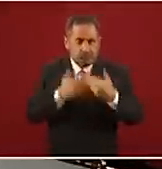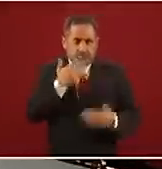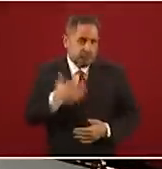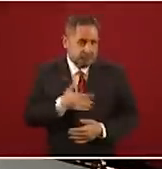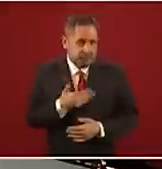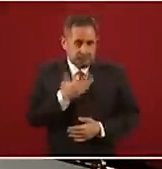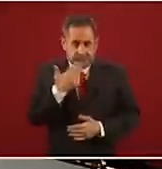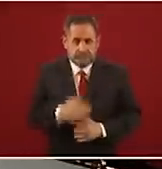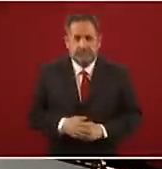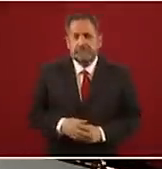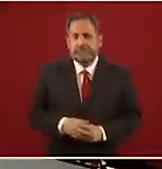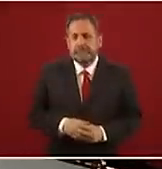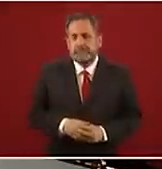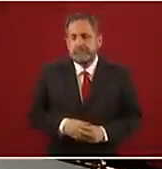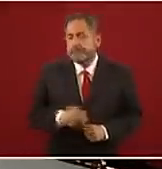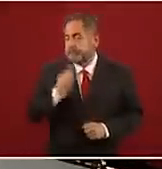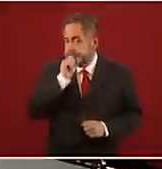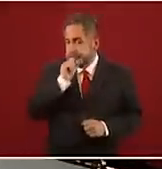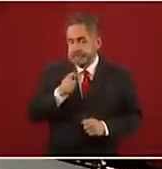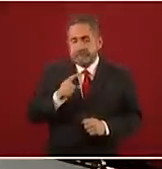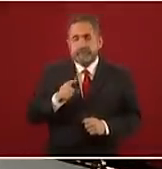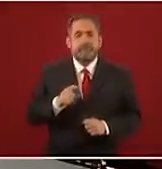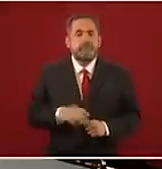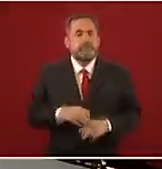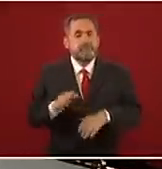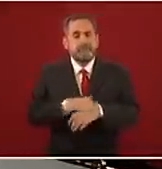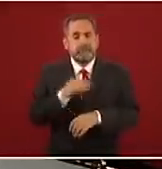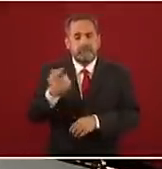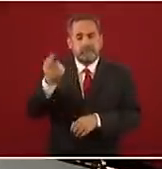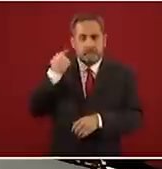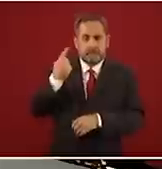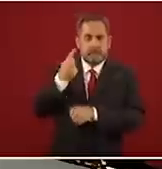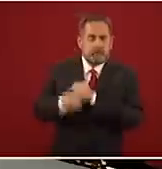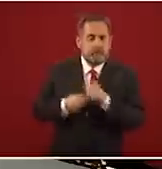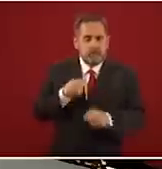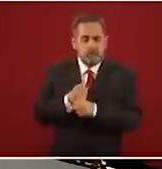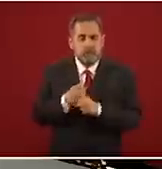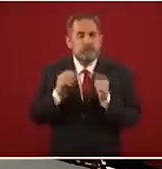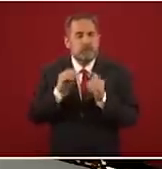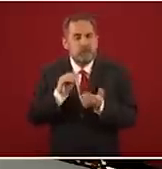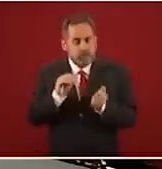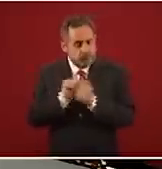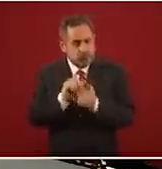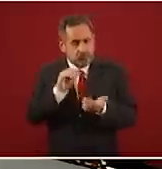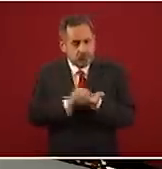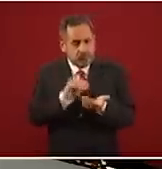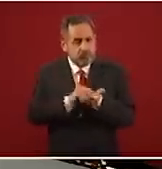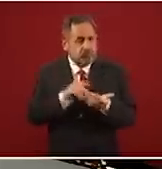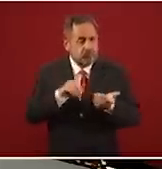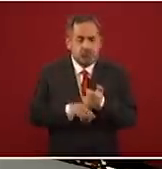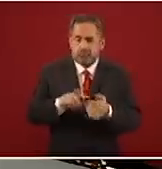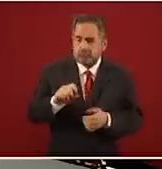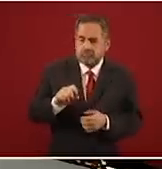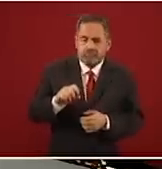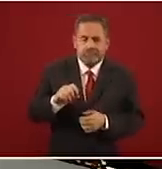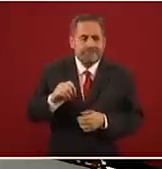que vamos a seguir, porque lo que hicimos el año pasado, con las jornadas de bienestar. Estas jornadas de bienestar nos permitieron